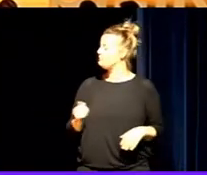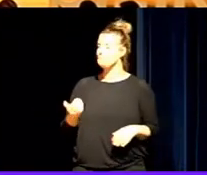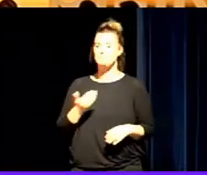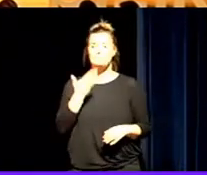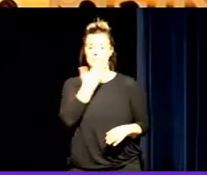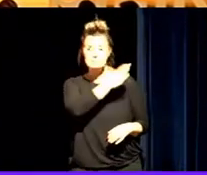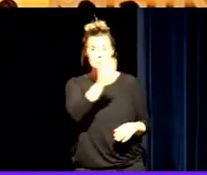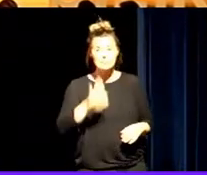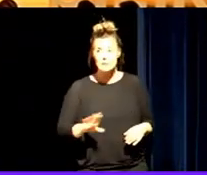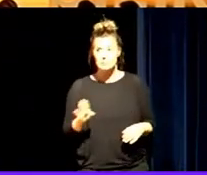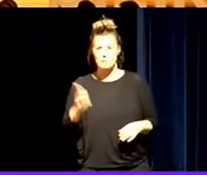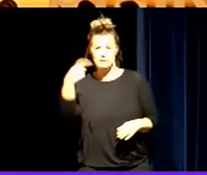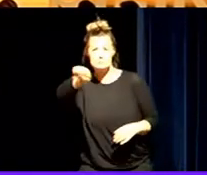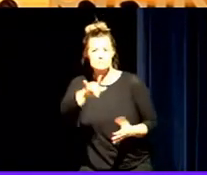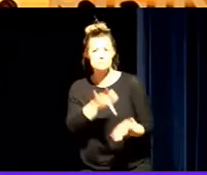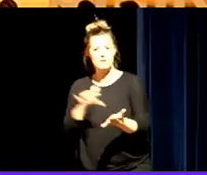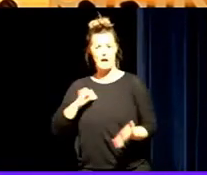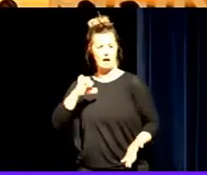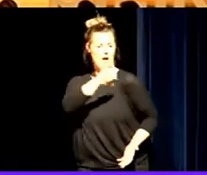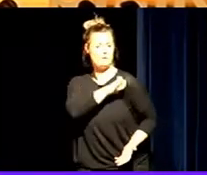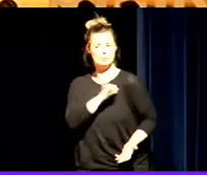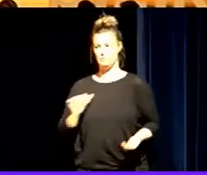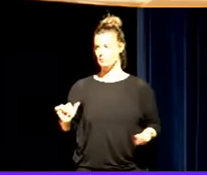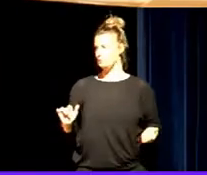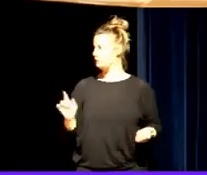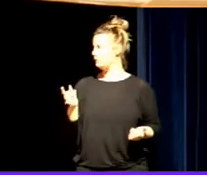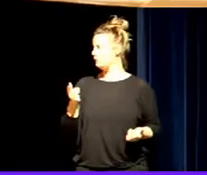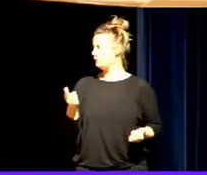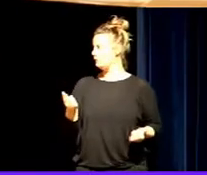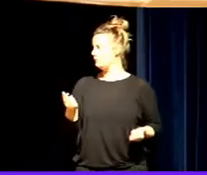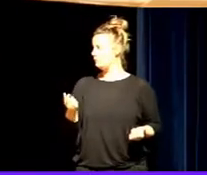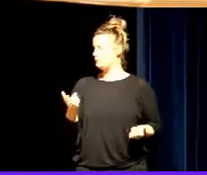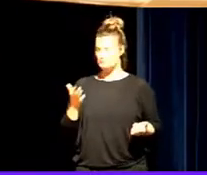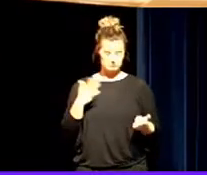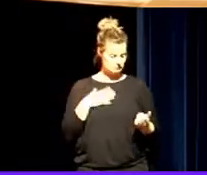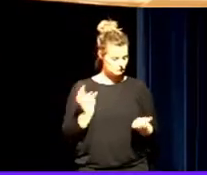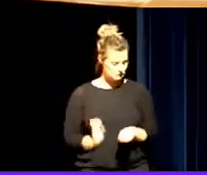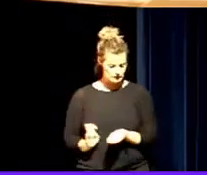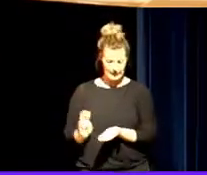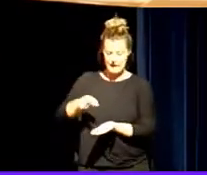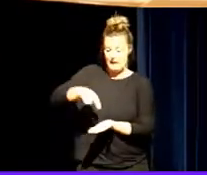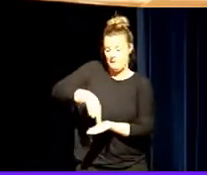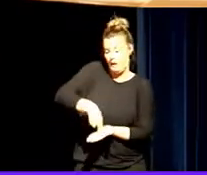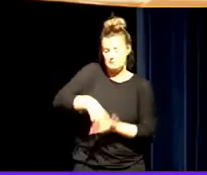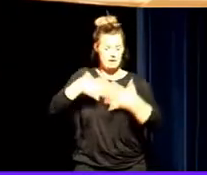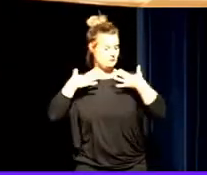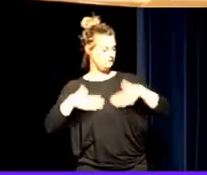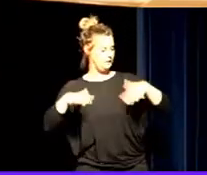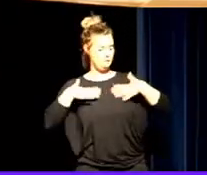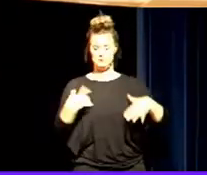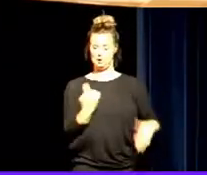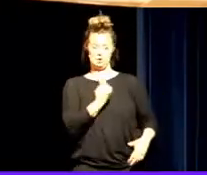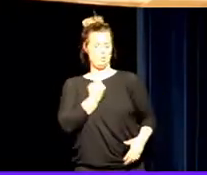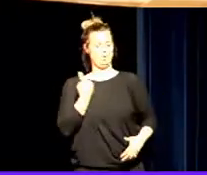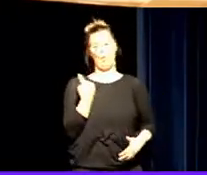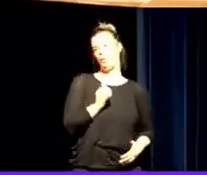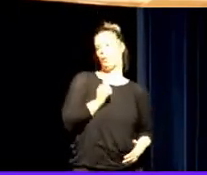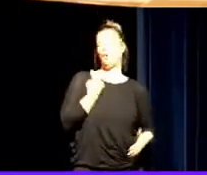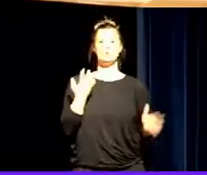Parezca que son autónomos, o sea, a menudo se levantan, o sea, se visten ellos